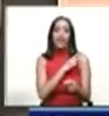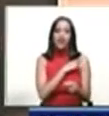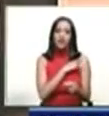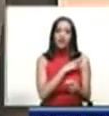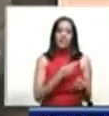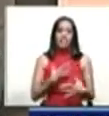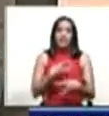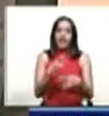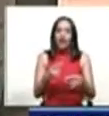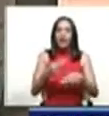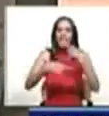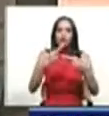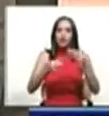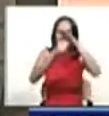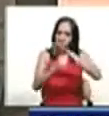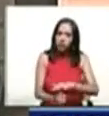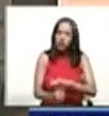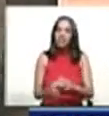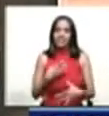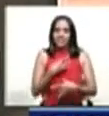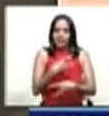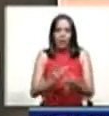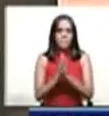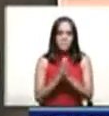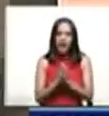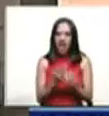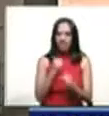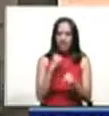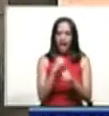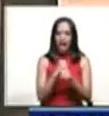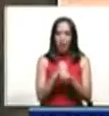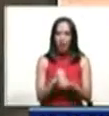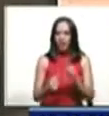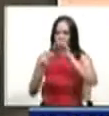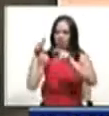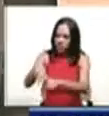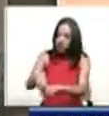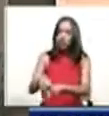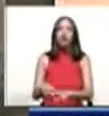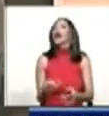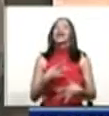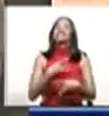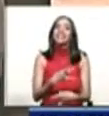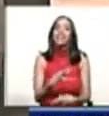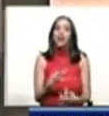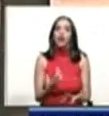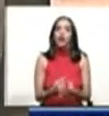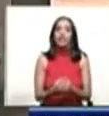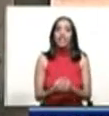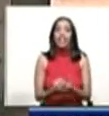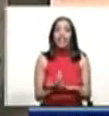fracase, interesado en que los derechos de los trabajadores se mermen e interesados obviamente en que la apuesta Chávez, de